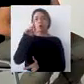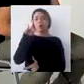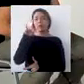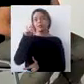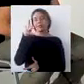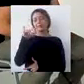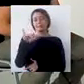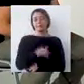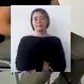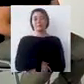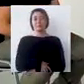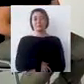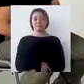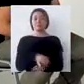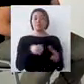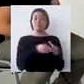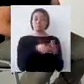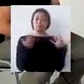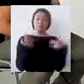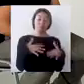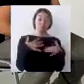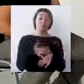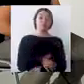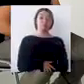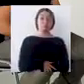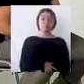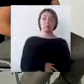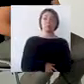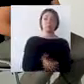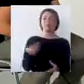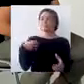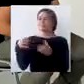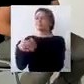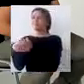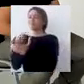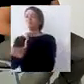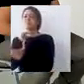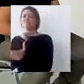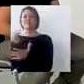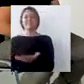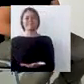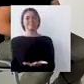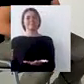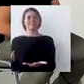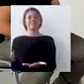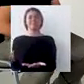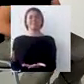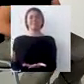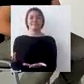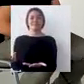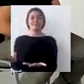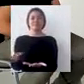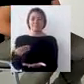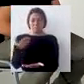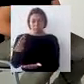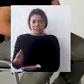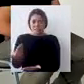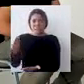club de lectura. Miró, el cómic, digamos, vale la